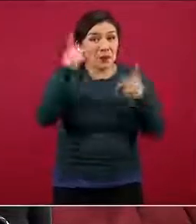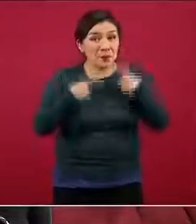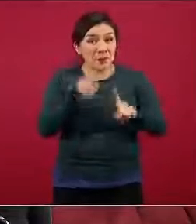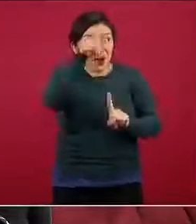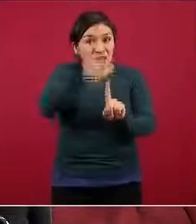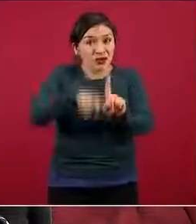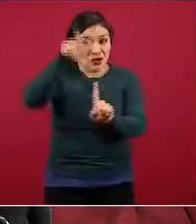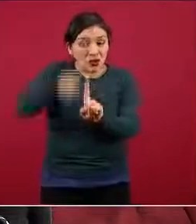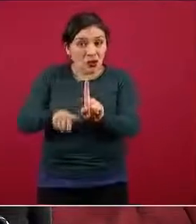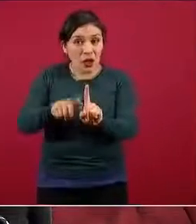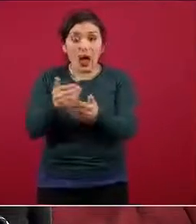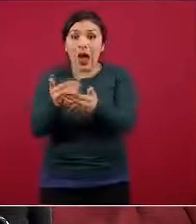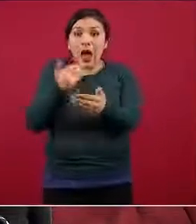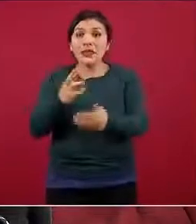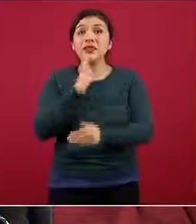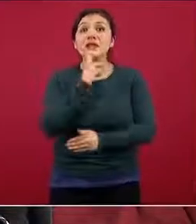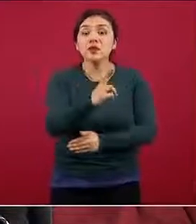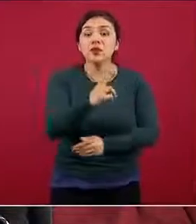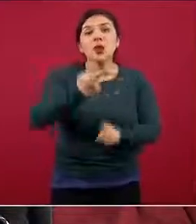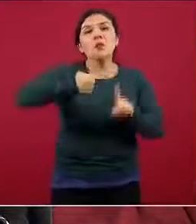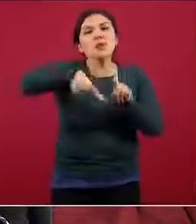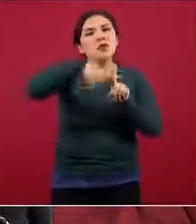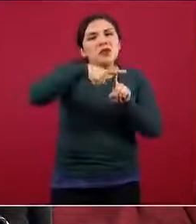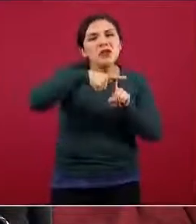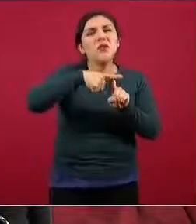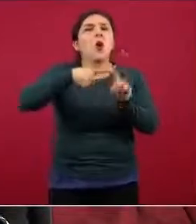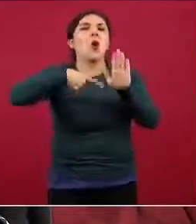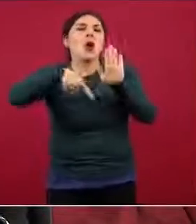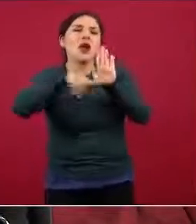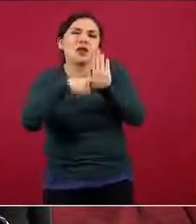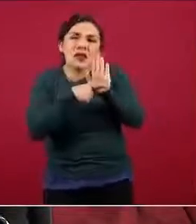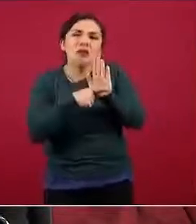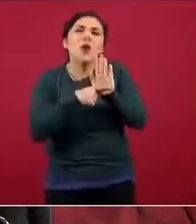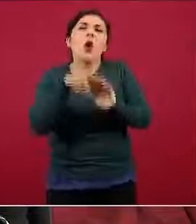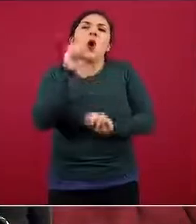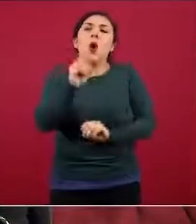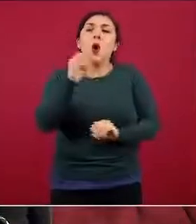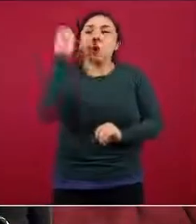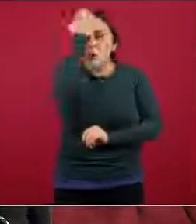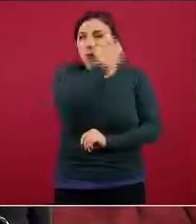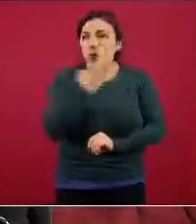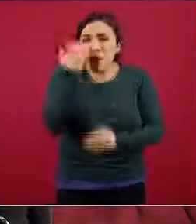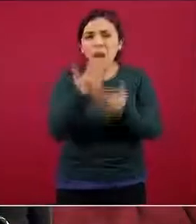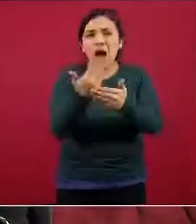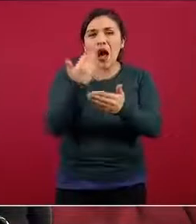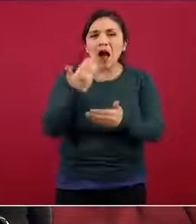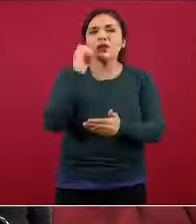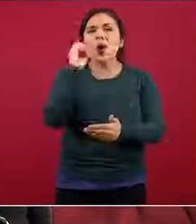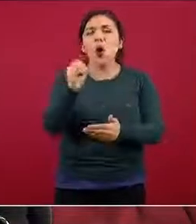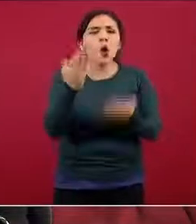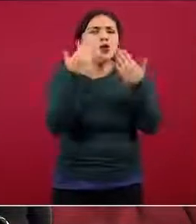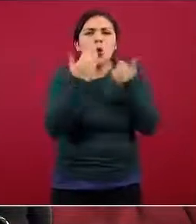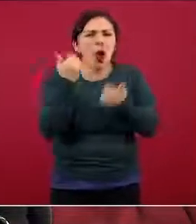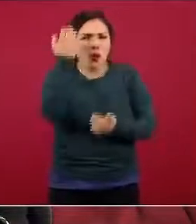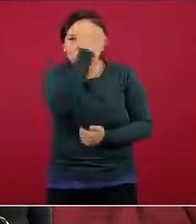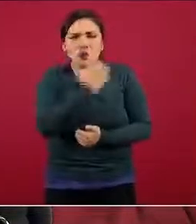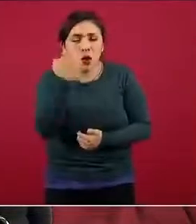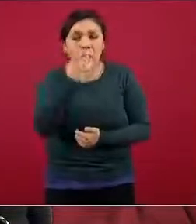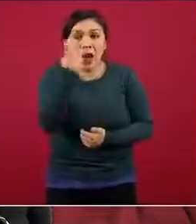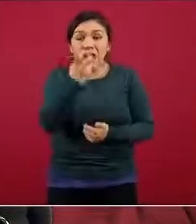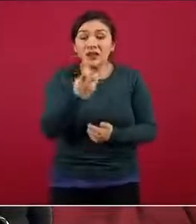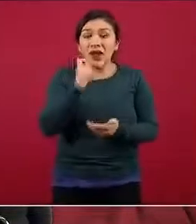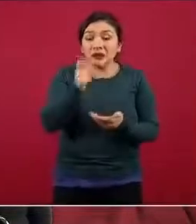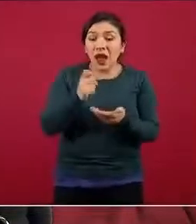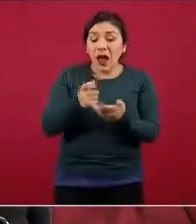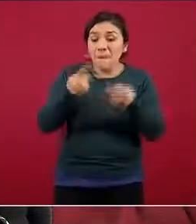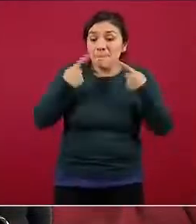antes de el resultado positivo o antes de tener una prueba o aún sin tener prueba, la definición de